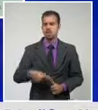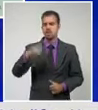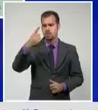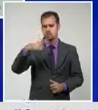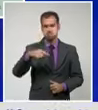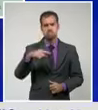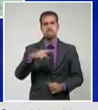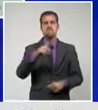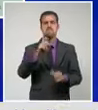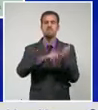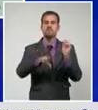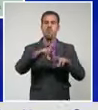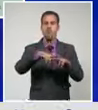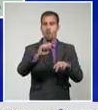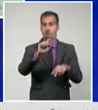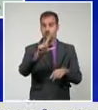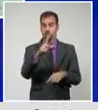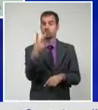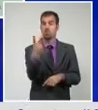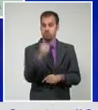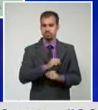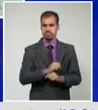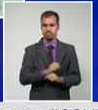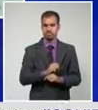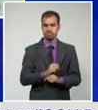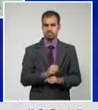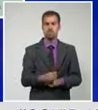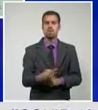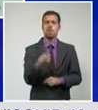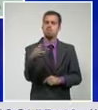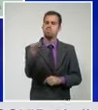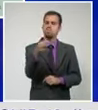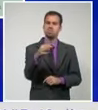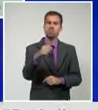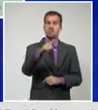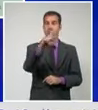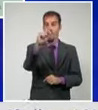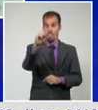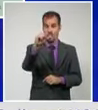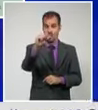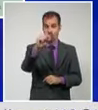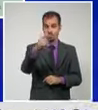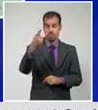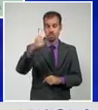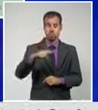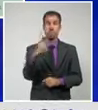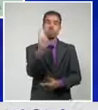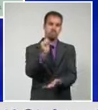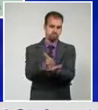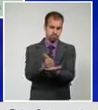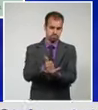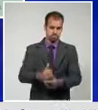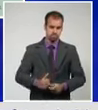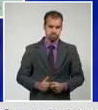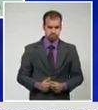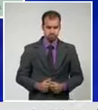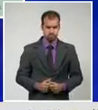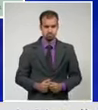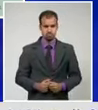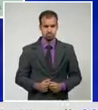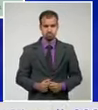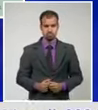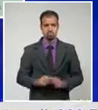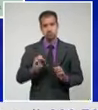Holguín, uno del municipio Cacocún y uno del municipio de Holguín. Son los 3